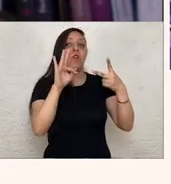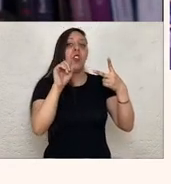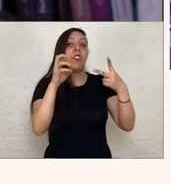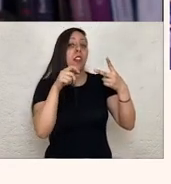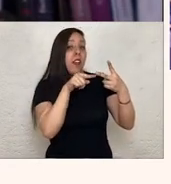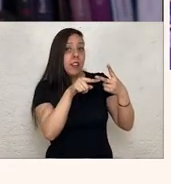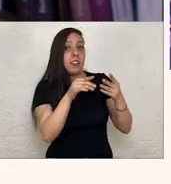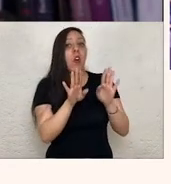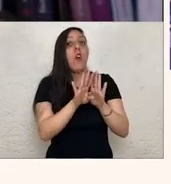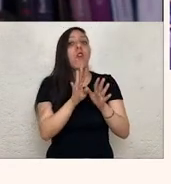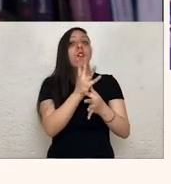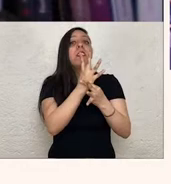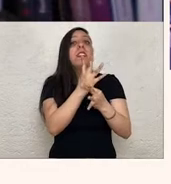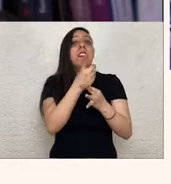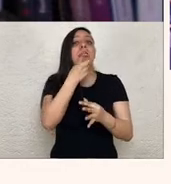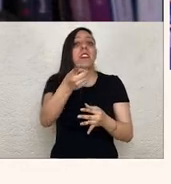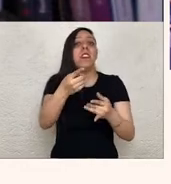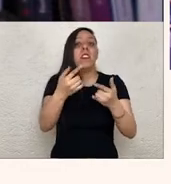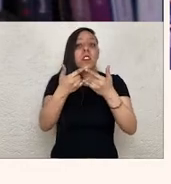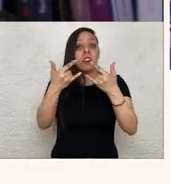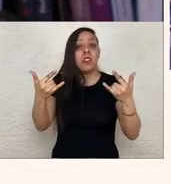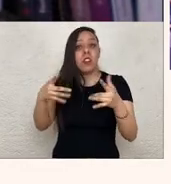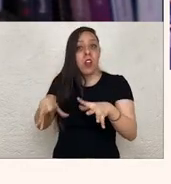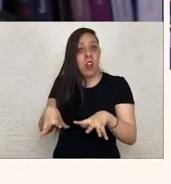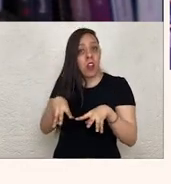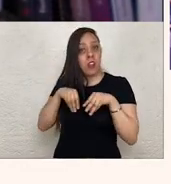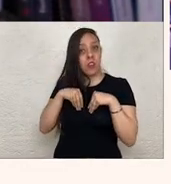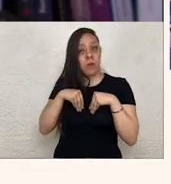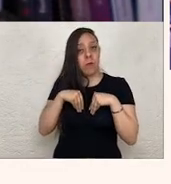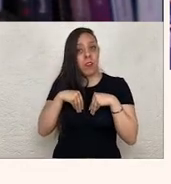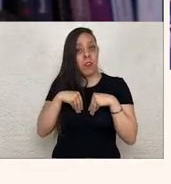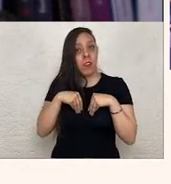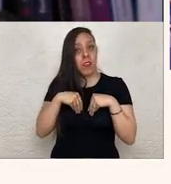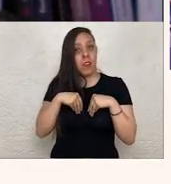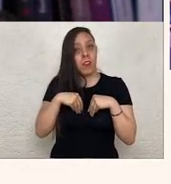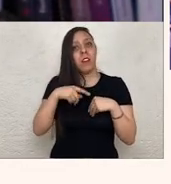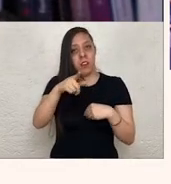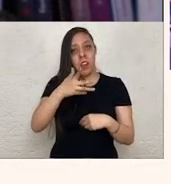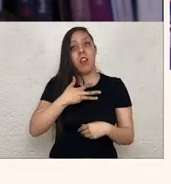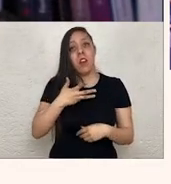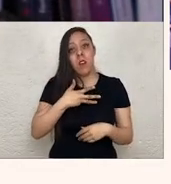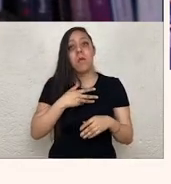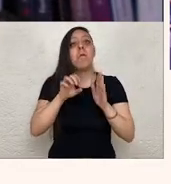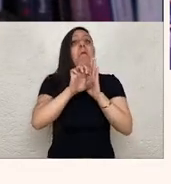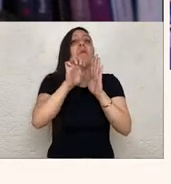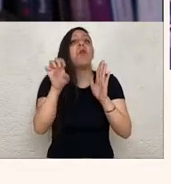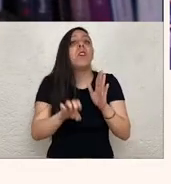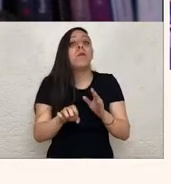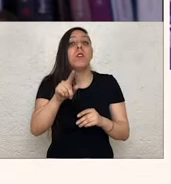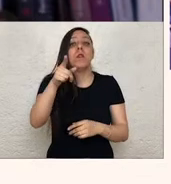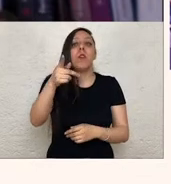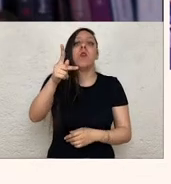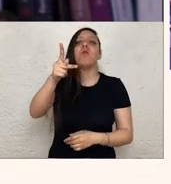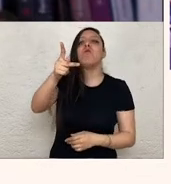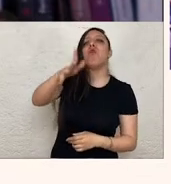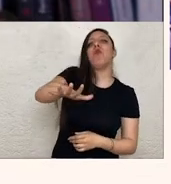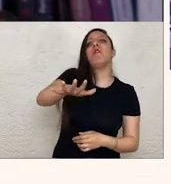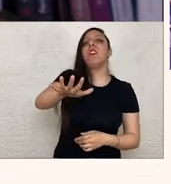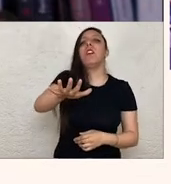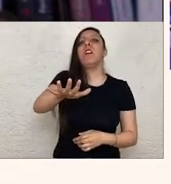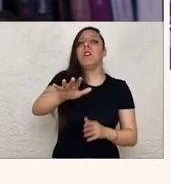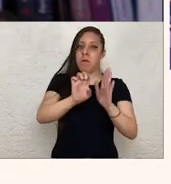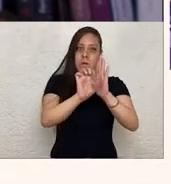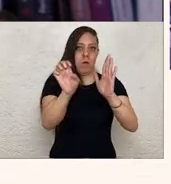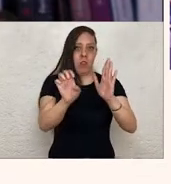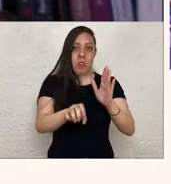visión colonialista todavía de lo que estaba sucediendo ahí, ¿no? Por ejemplo, la idea de la puta, ¿no? La